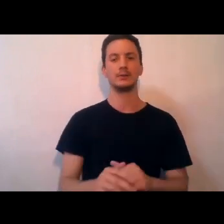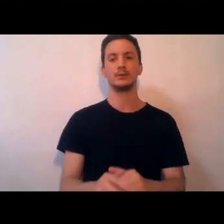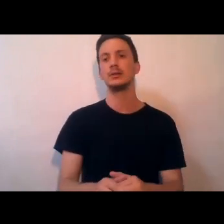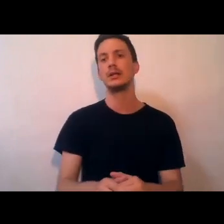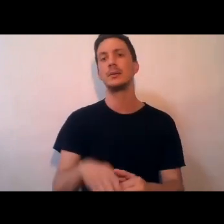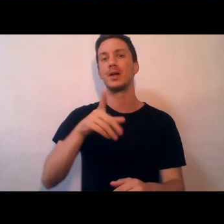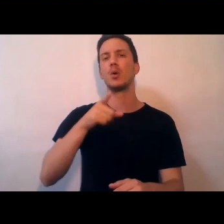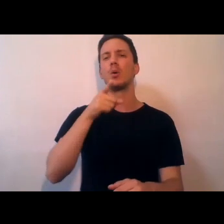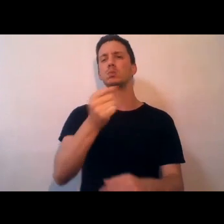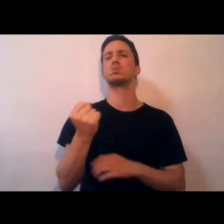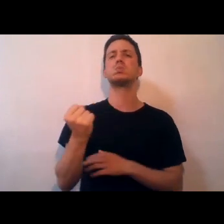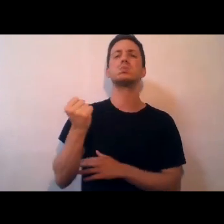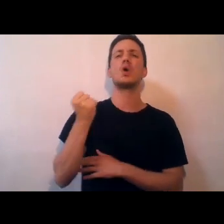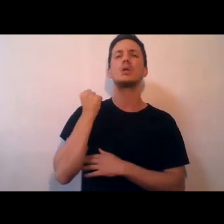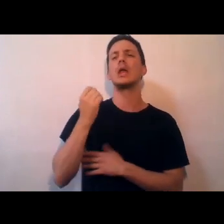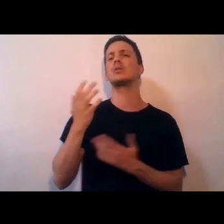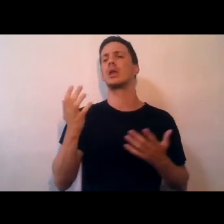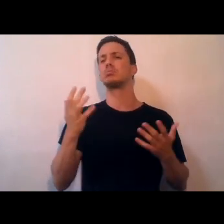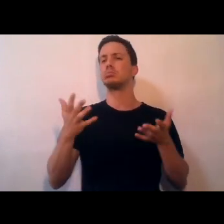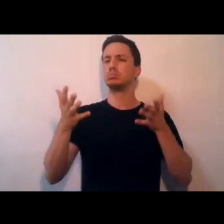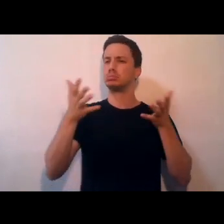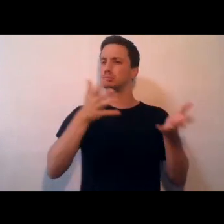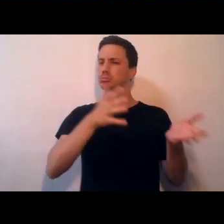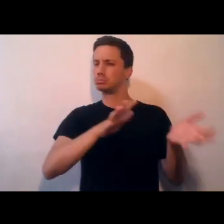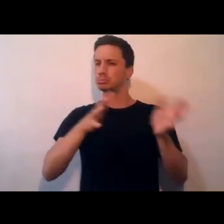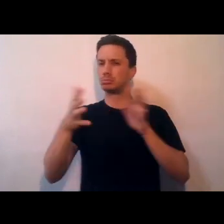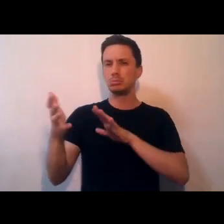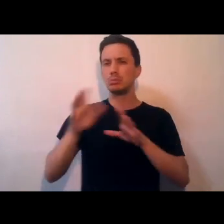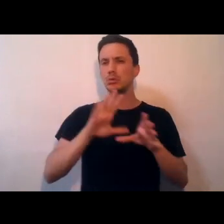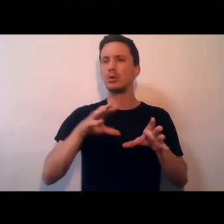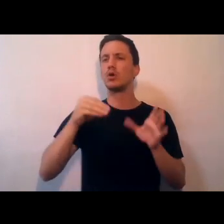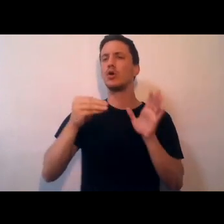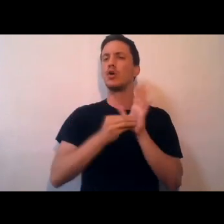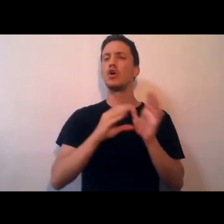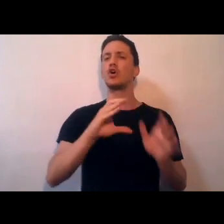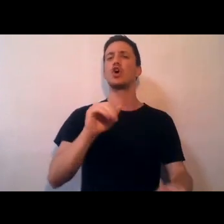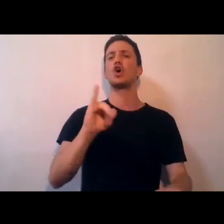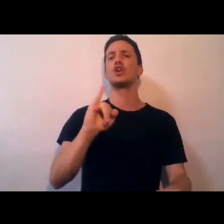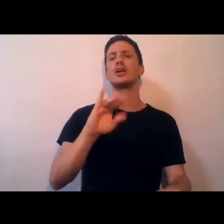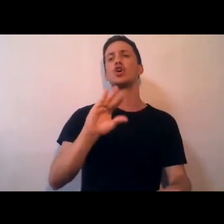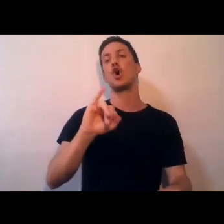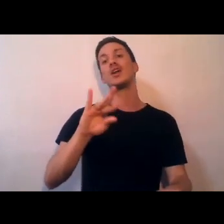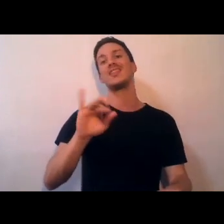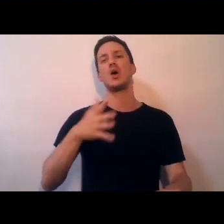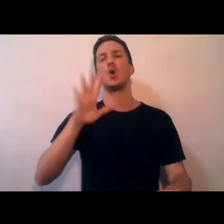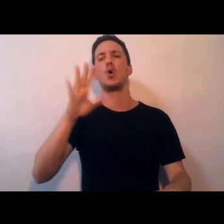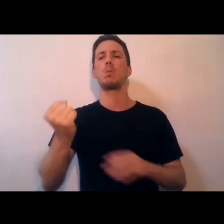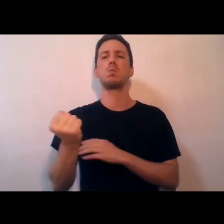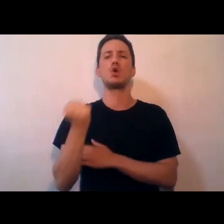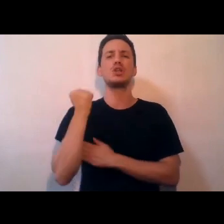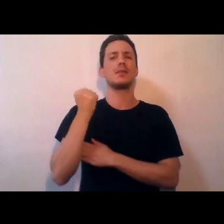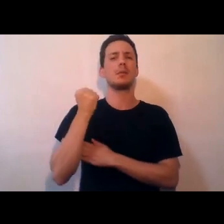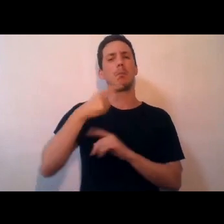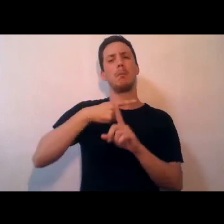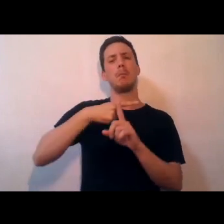una potencia equivalente a un corticoide de potencia media, más o menos. Son más flojitos que los corticoides